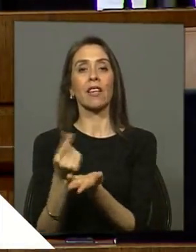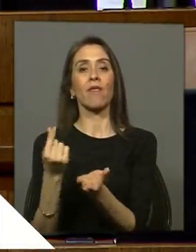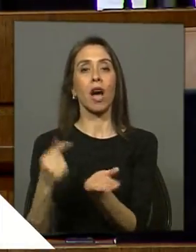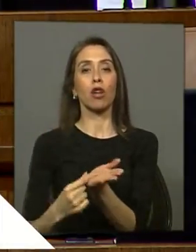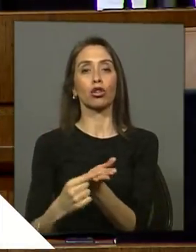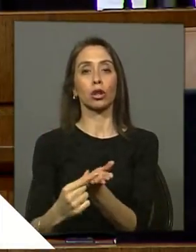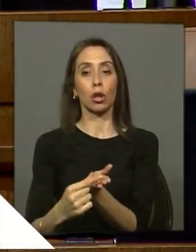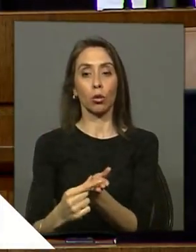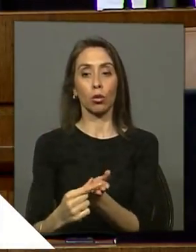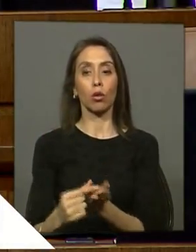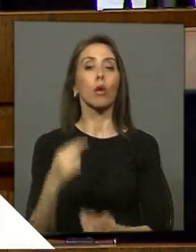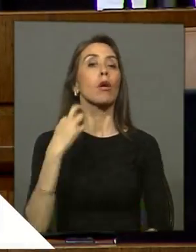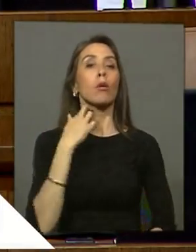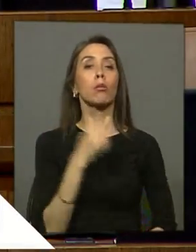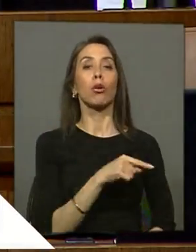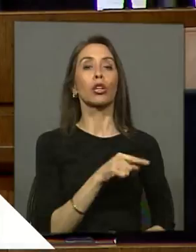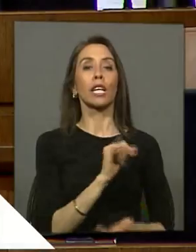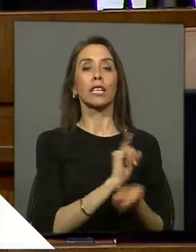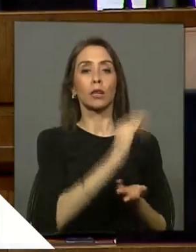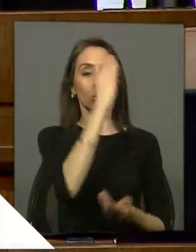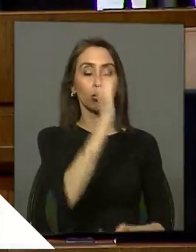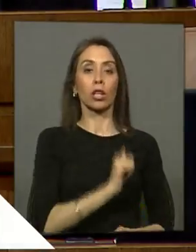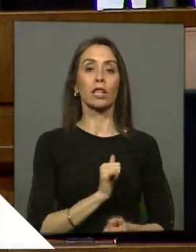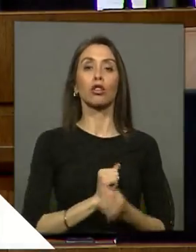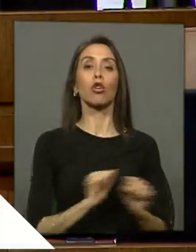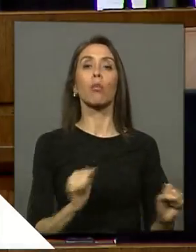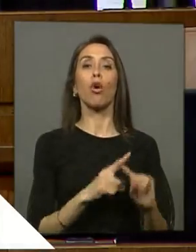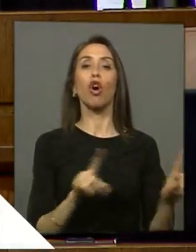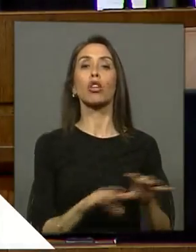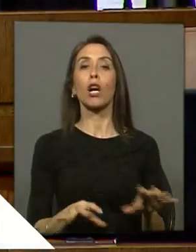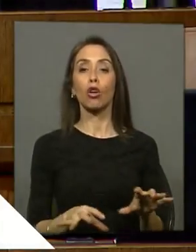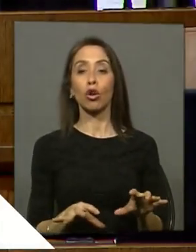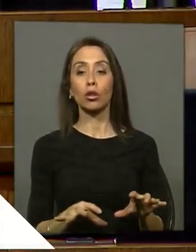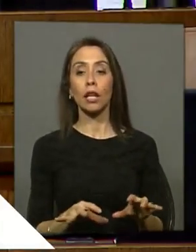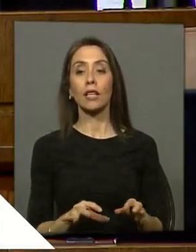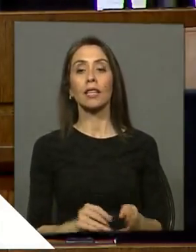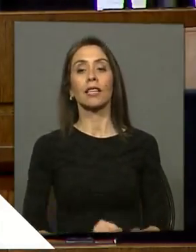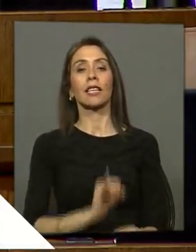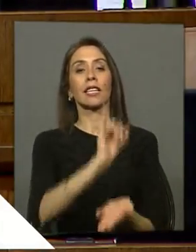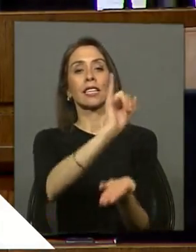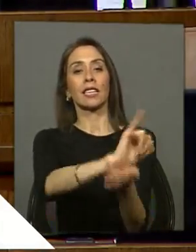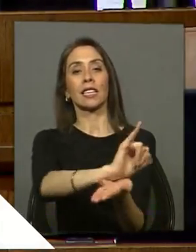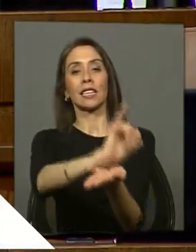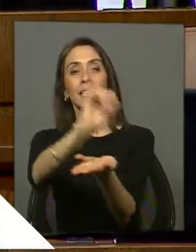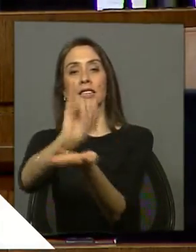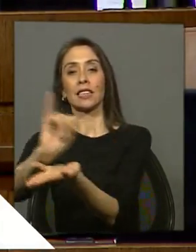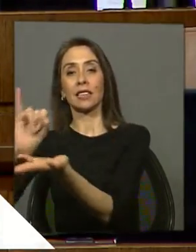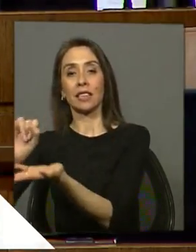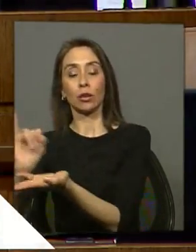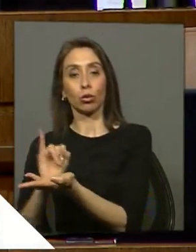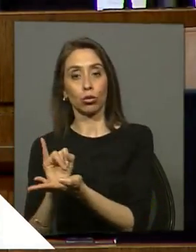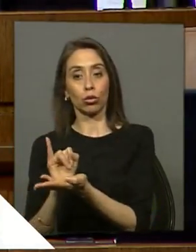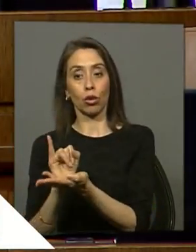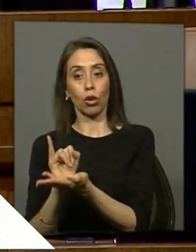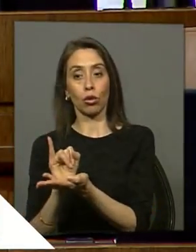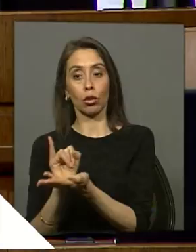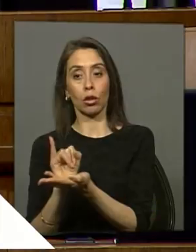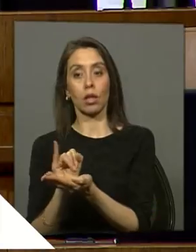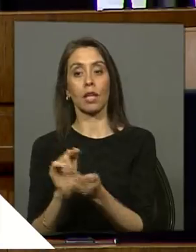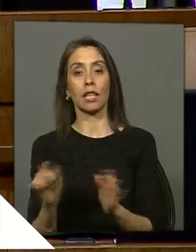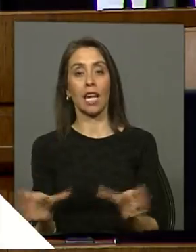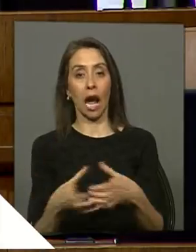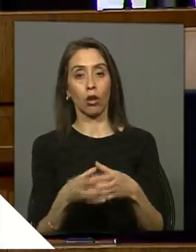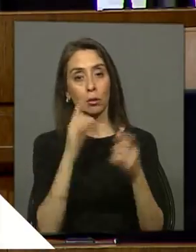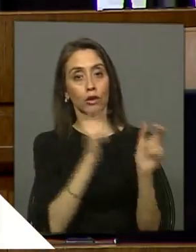y por qué no pudo hacer otra cosa porque las instituciones fiscalizadas hoy día en esta